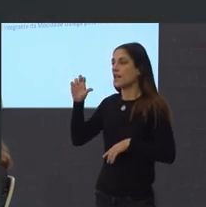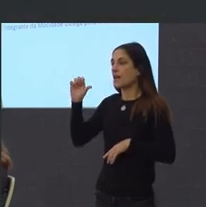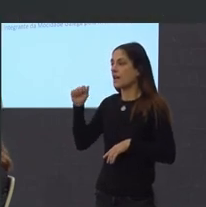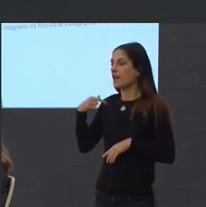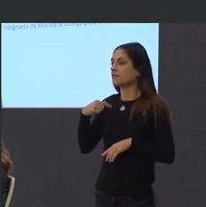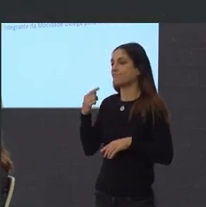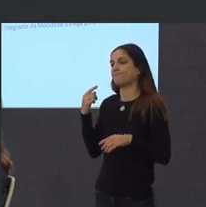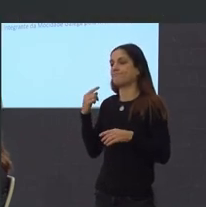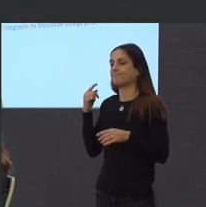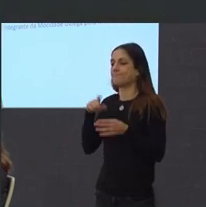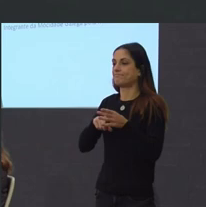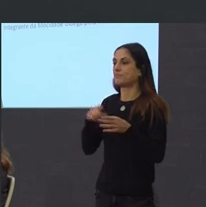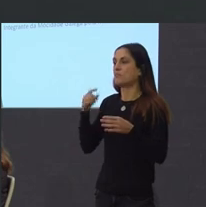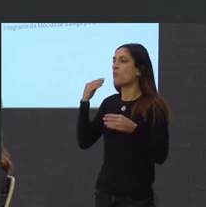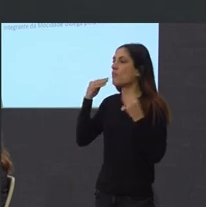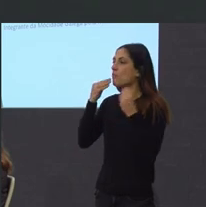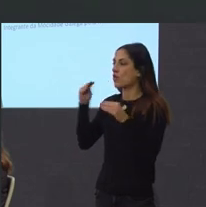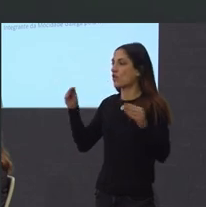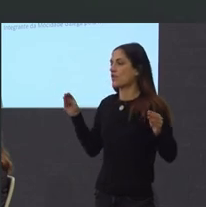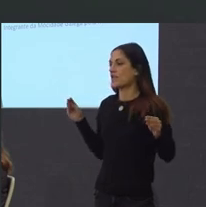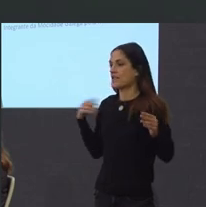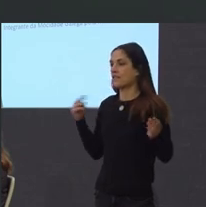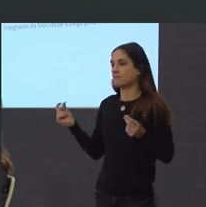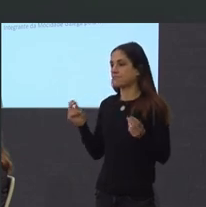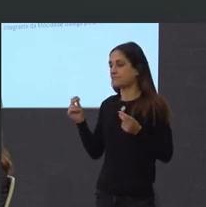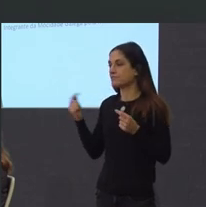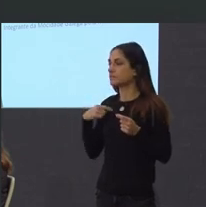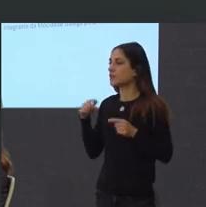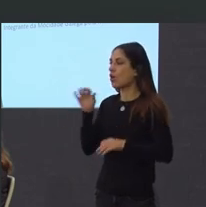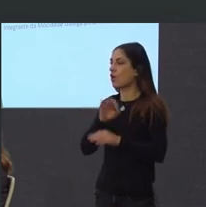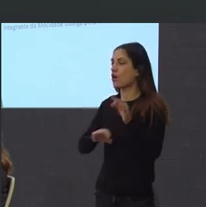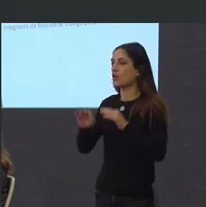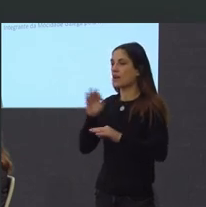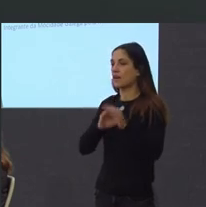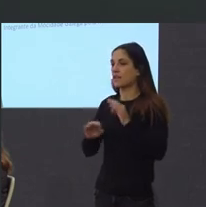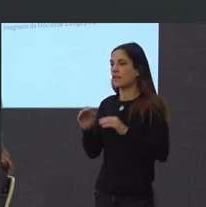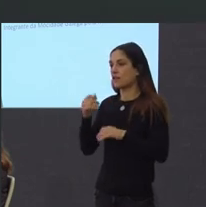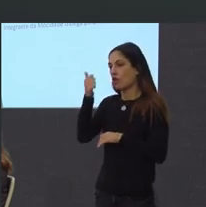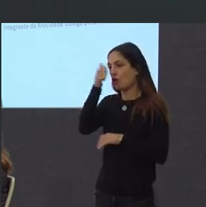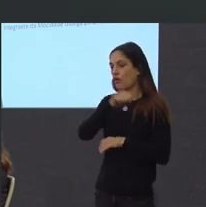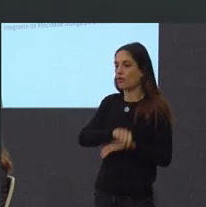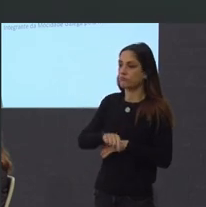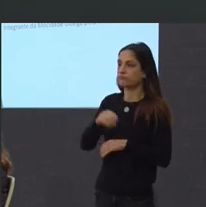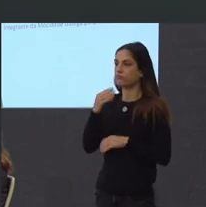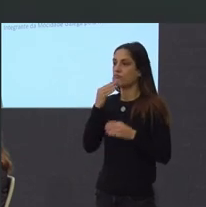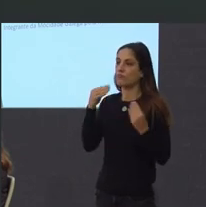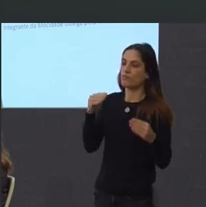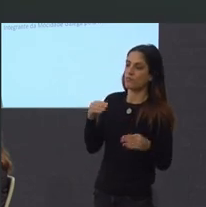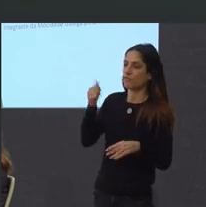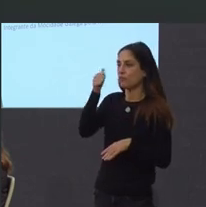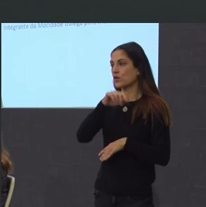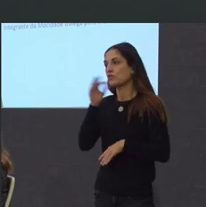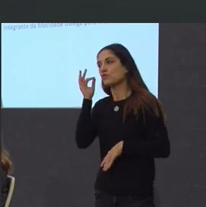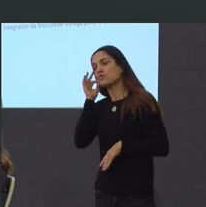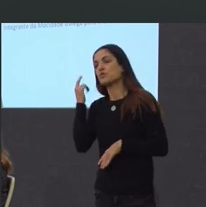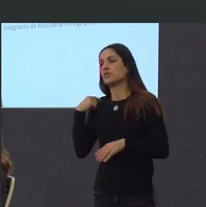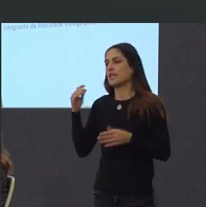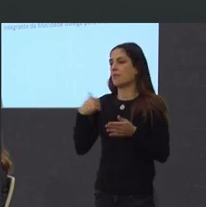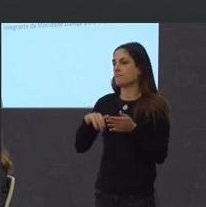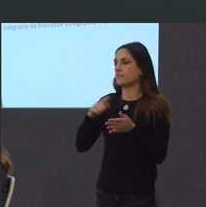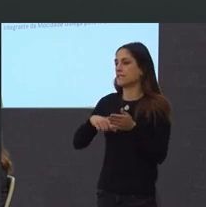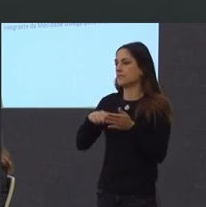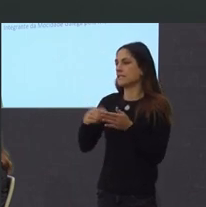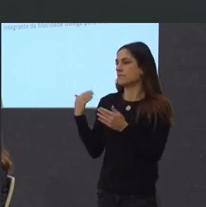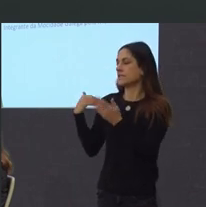pola Memoria, que somos unha organización de mozos e mozas que levamos xa varios meses reivindicando